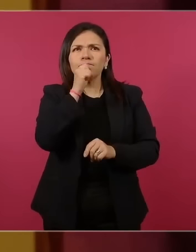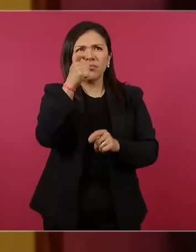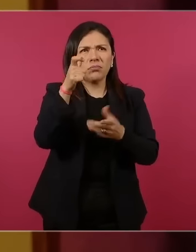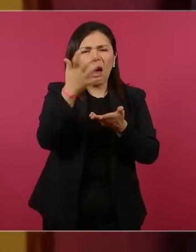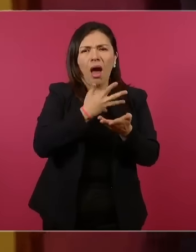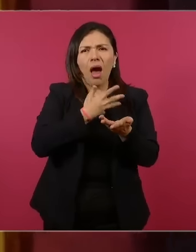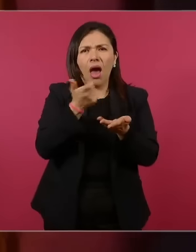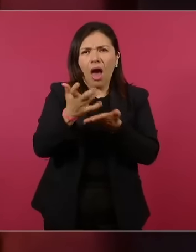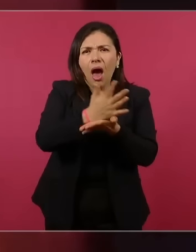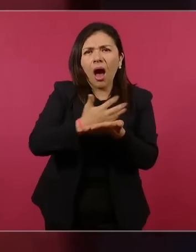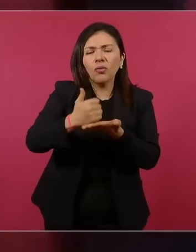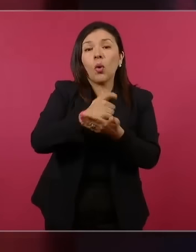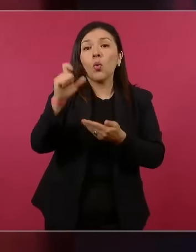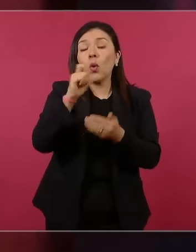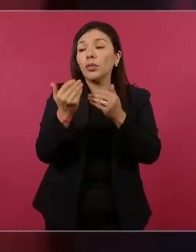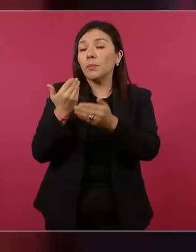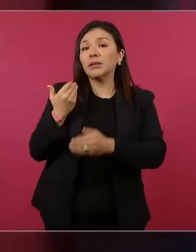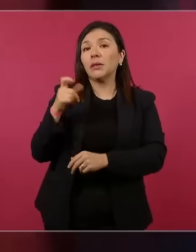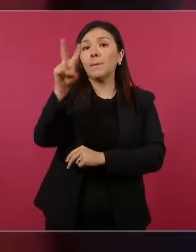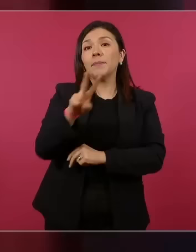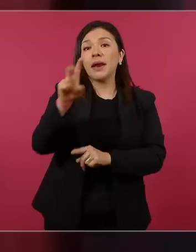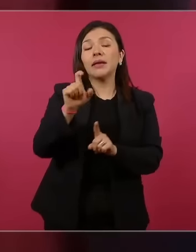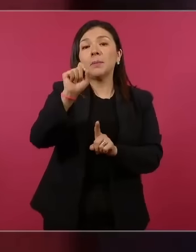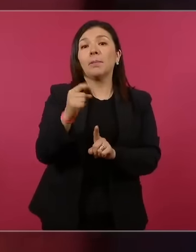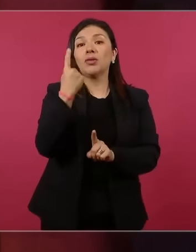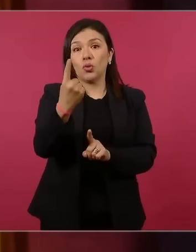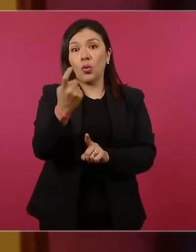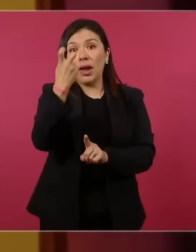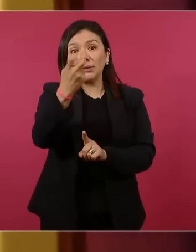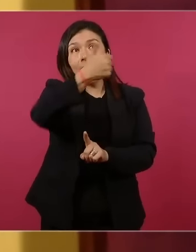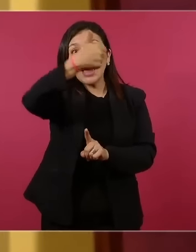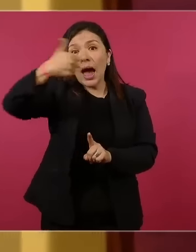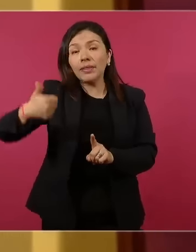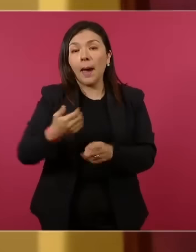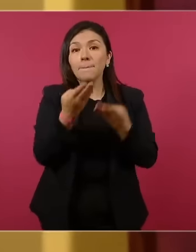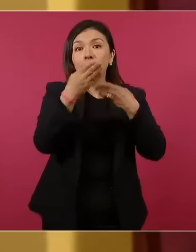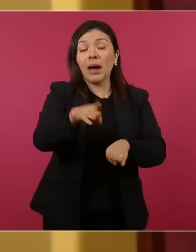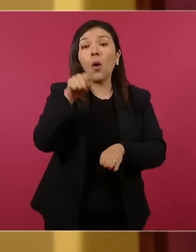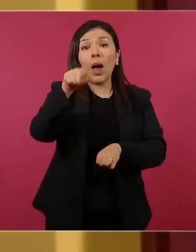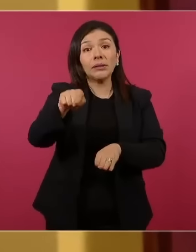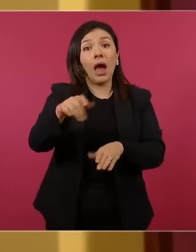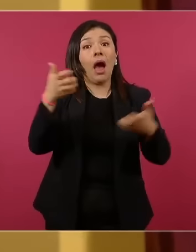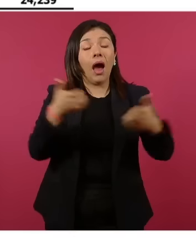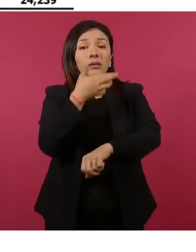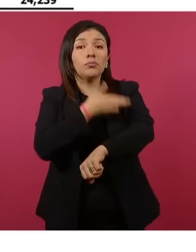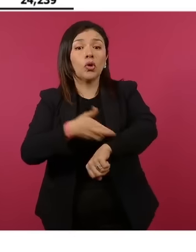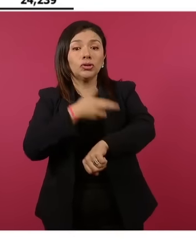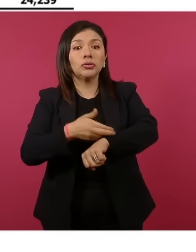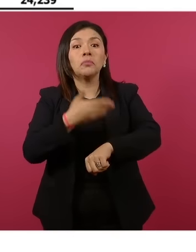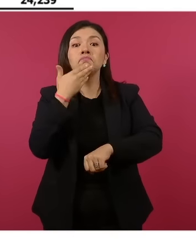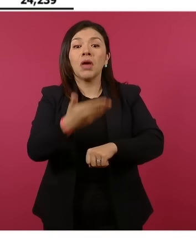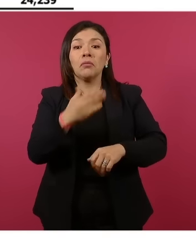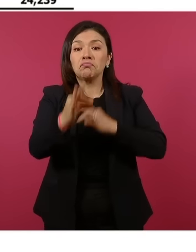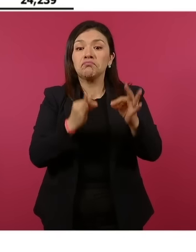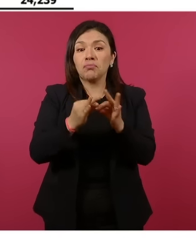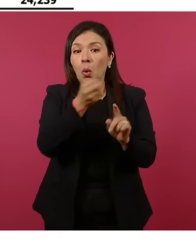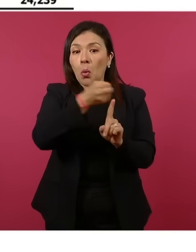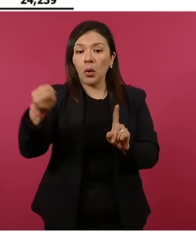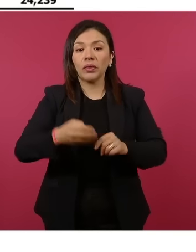que se recibió el viernes 21 de cada una de ellas. Ese fue un proceso que concluyó de manera exitosa y